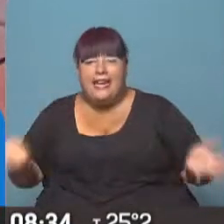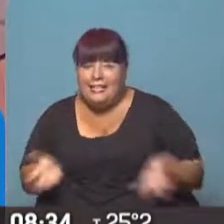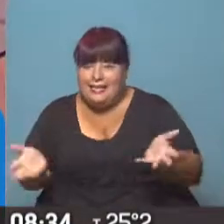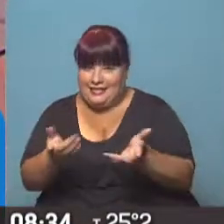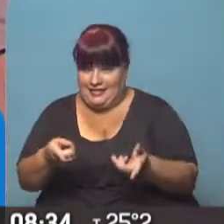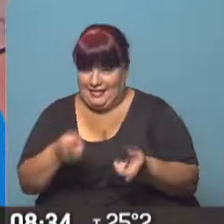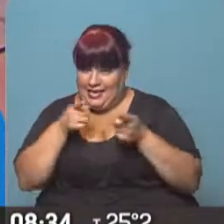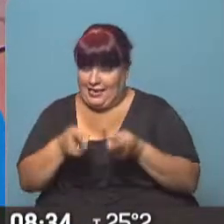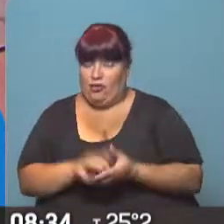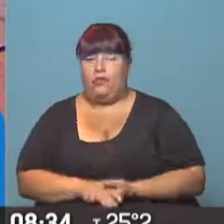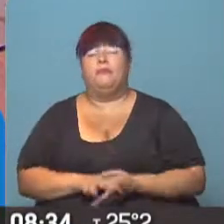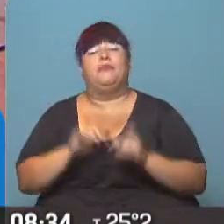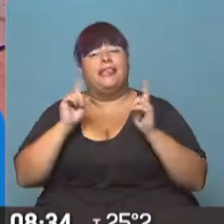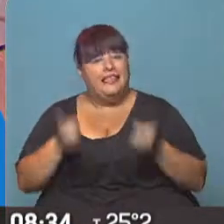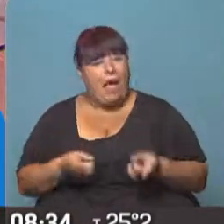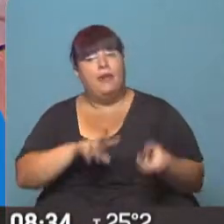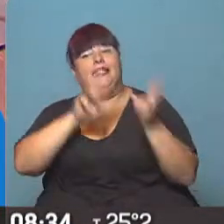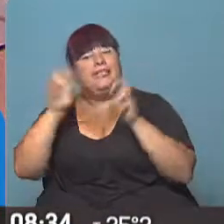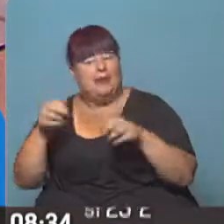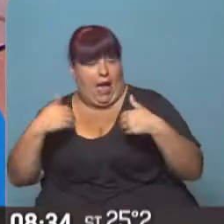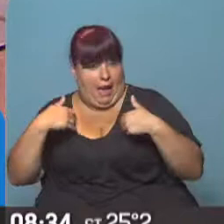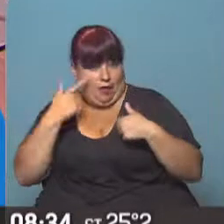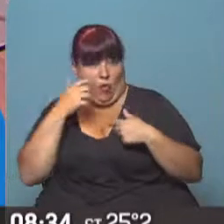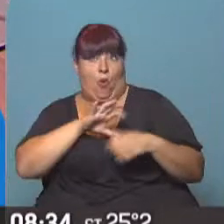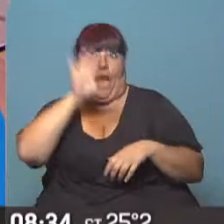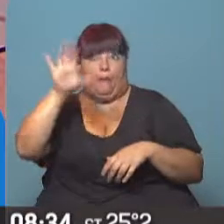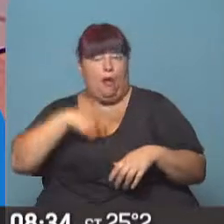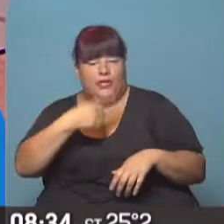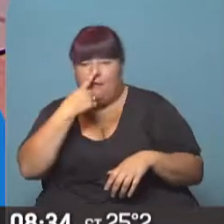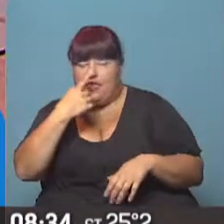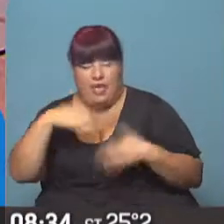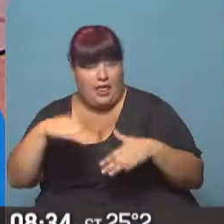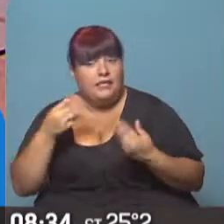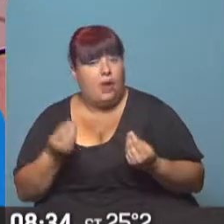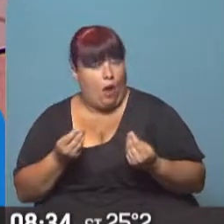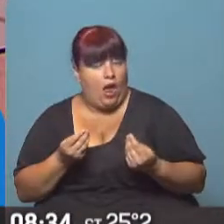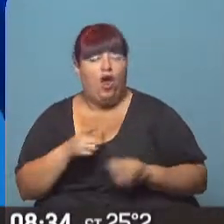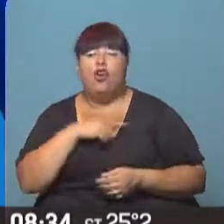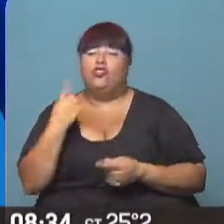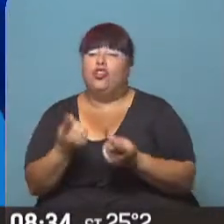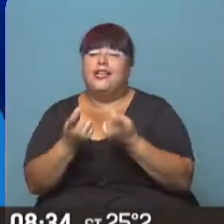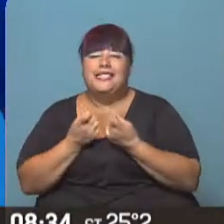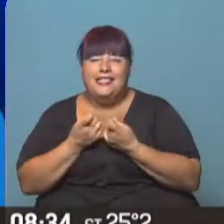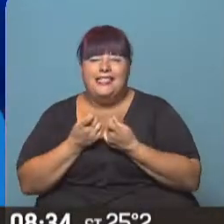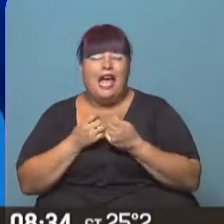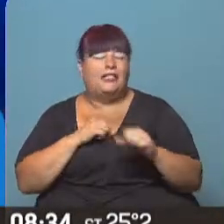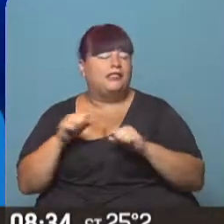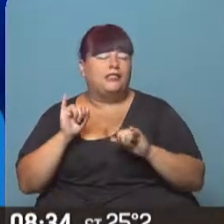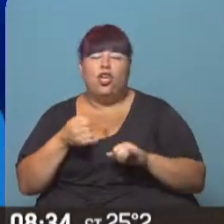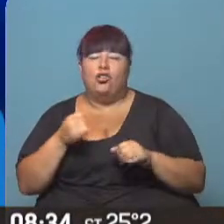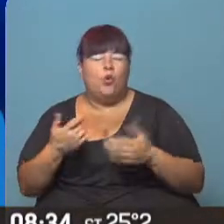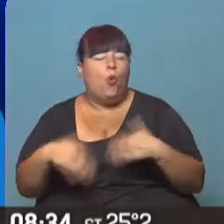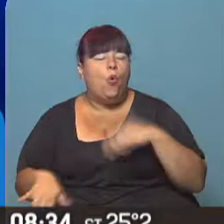canalizar esto. Pero además hay un tema que a mí como provinciano me interesa fundamentalmente. Nosotros necesitamos